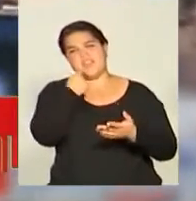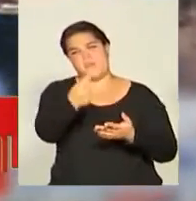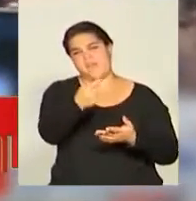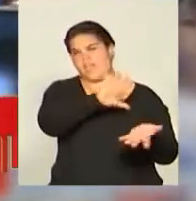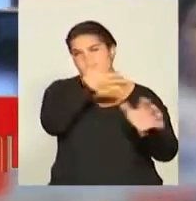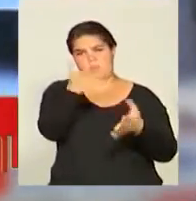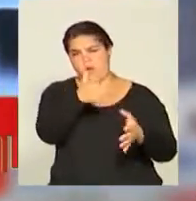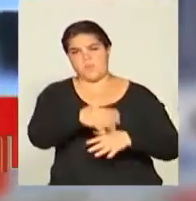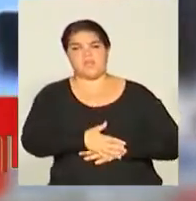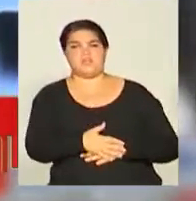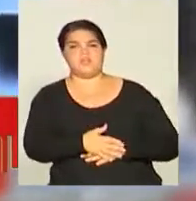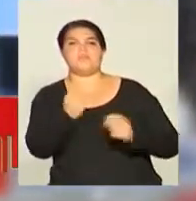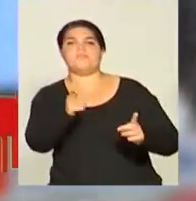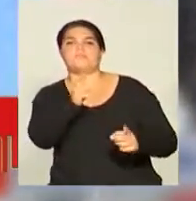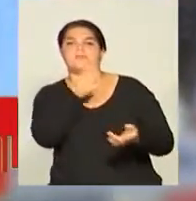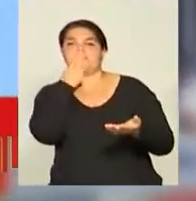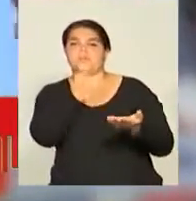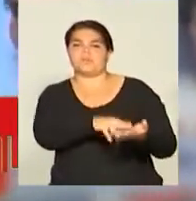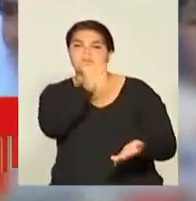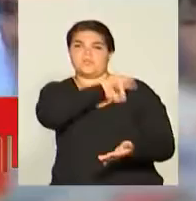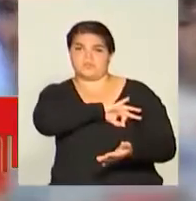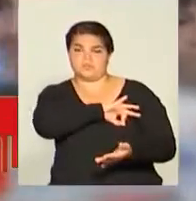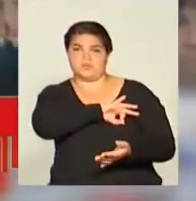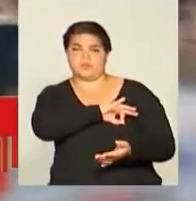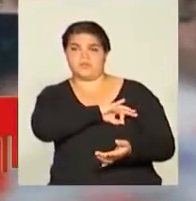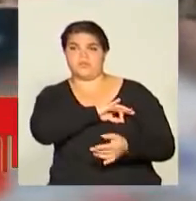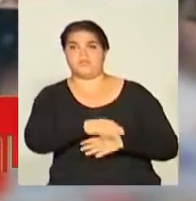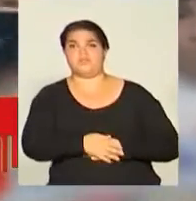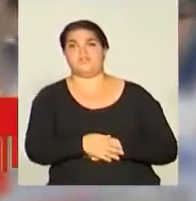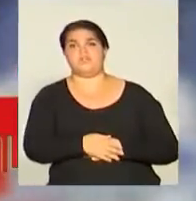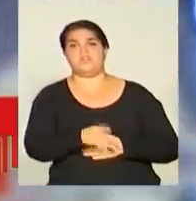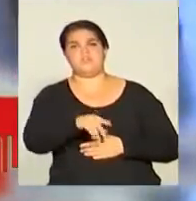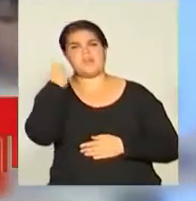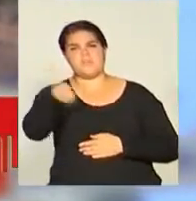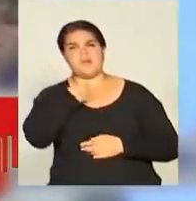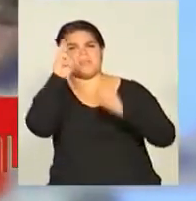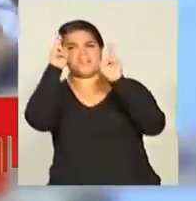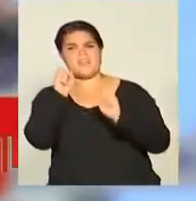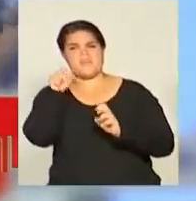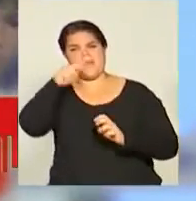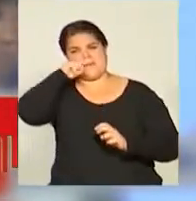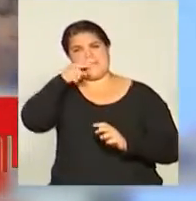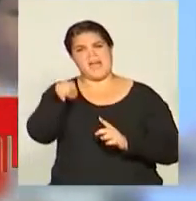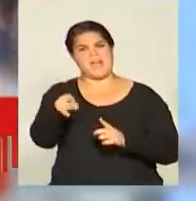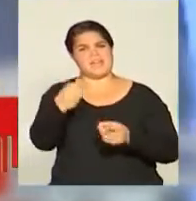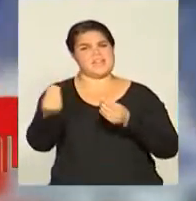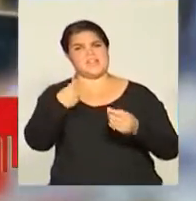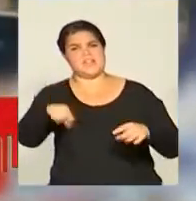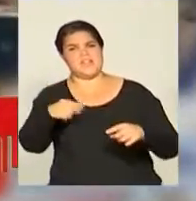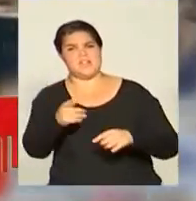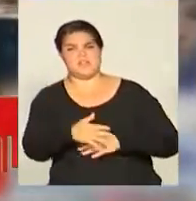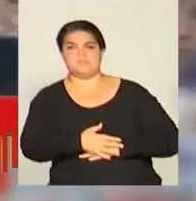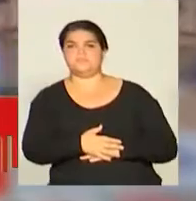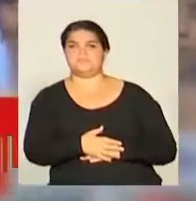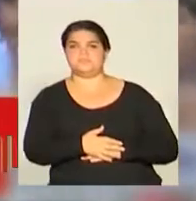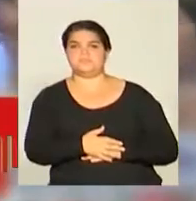parecido de mínimo no imponible, pero el tema central de Macri, de coyuntura obviamente,